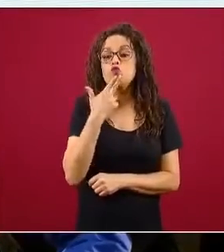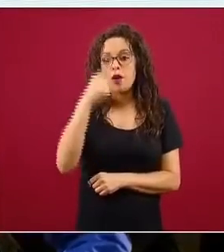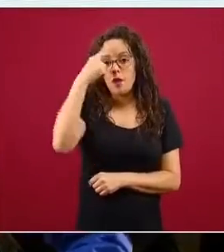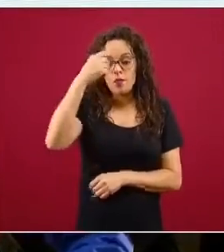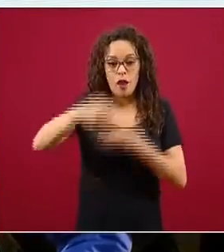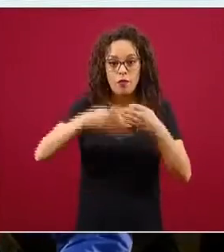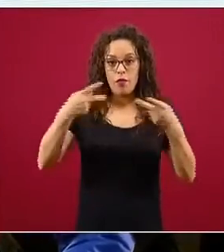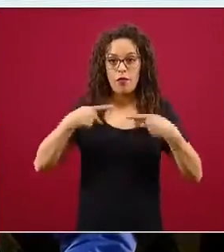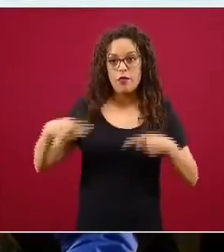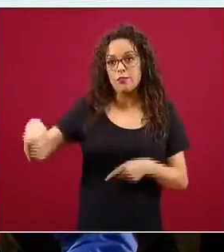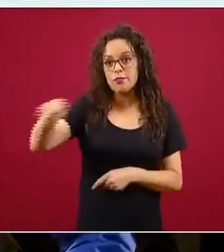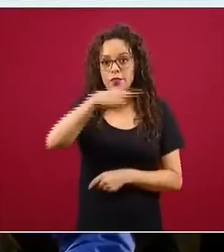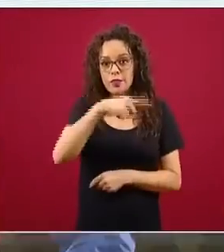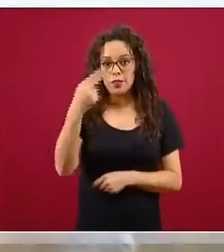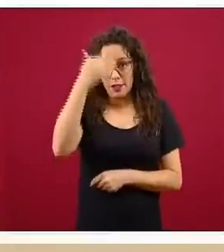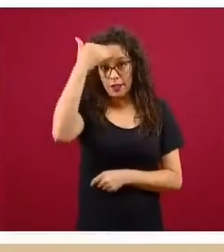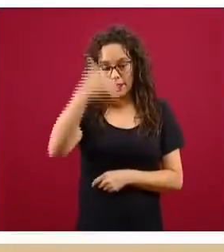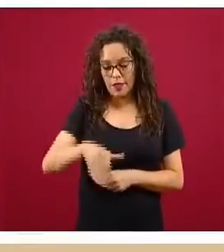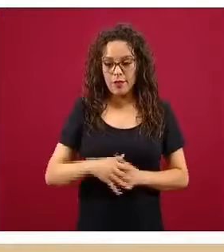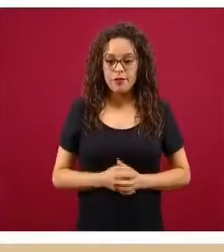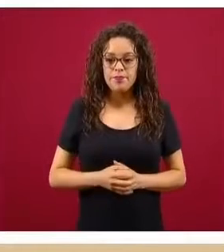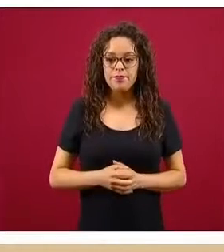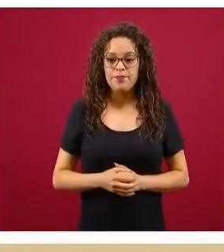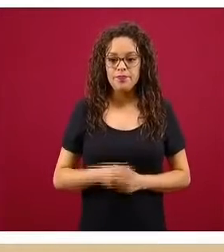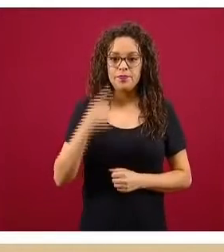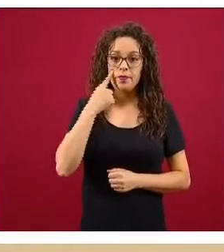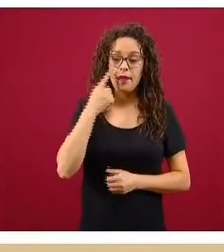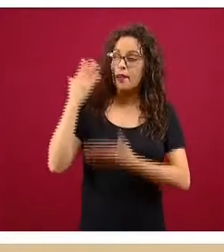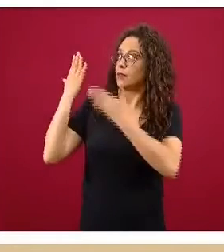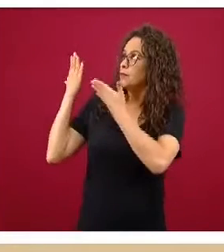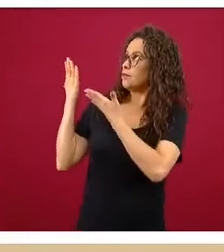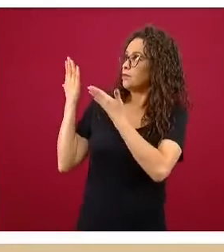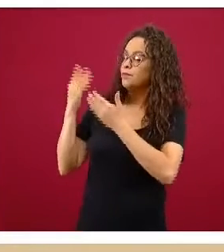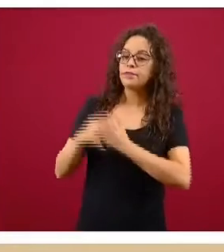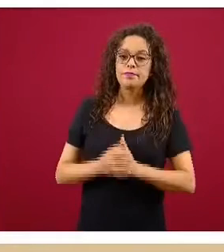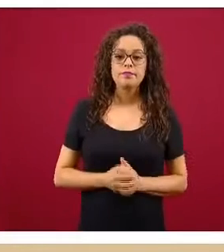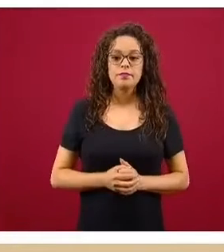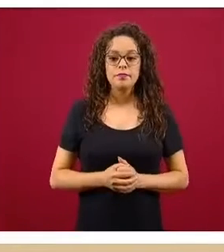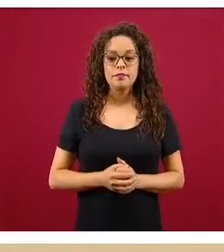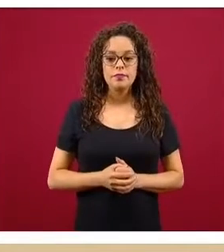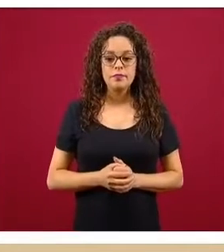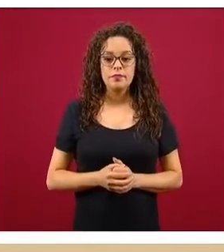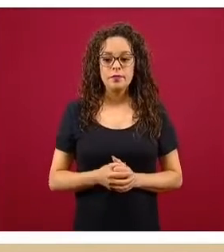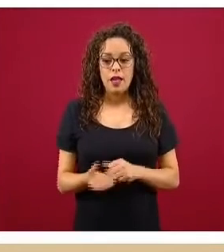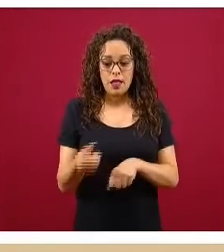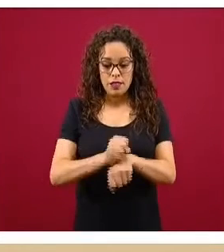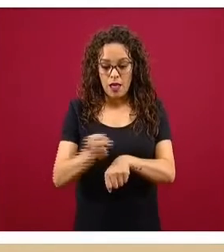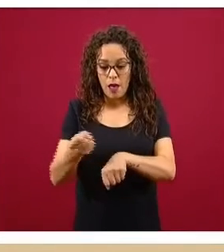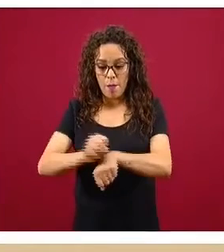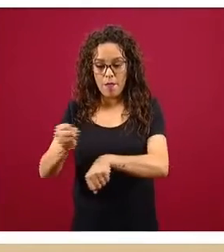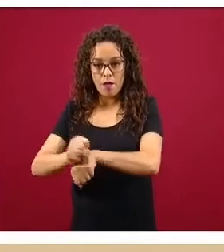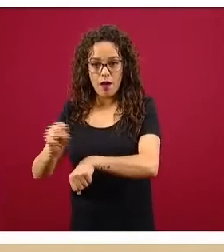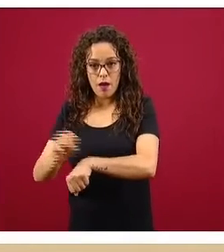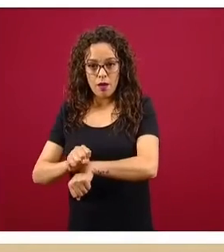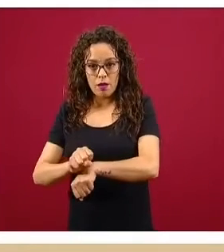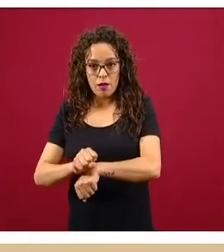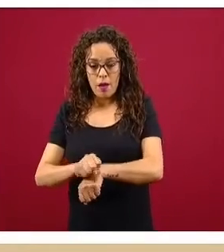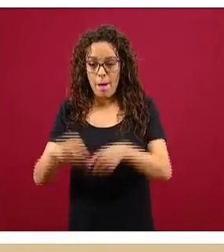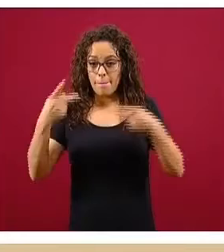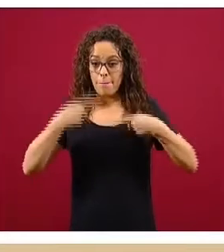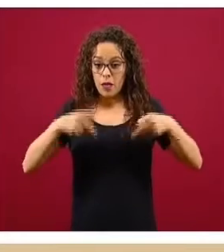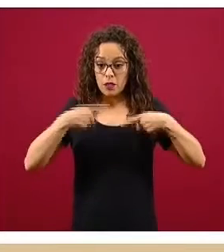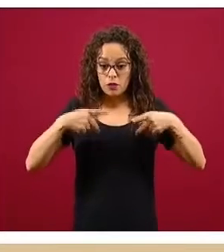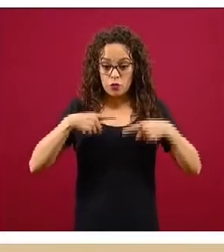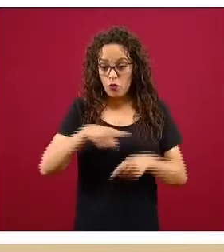Aquí tenemos distribuida por semana epidemiológica todas las personas que han sido clasificadas como